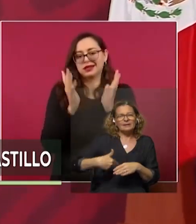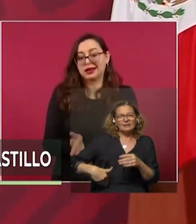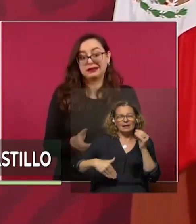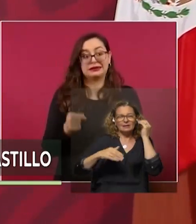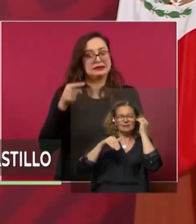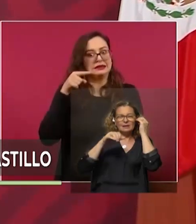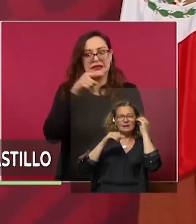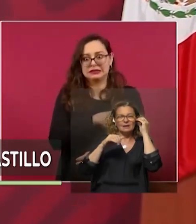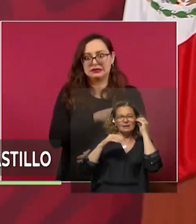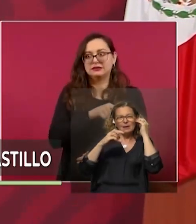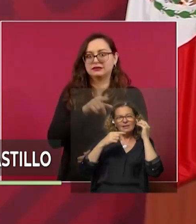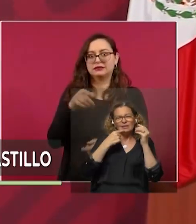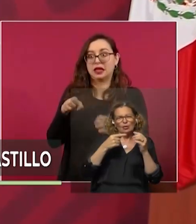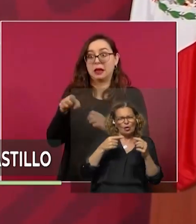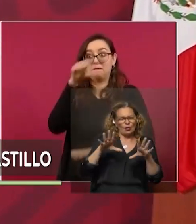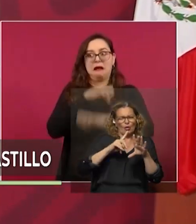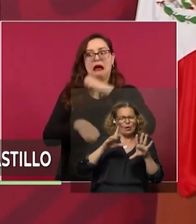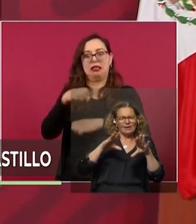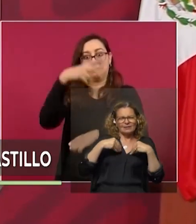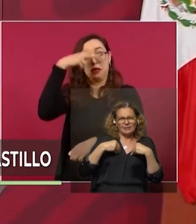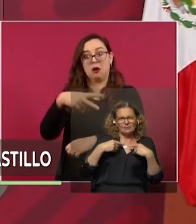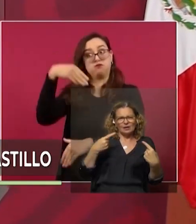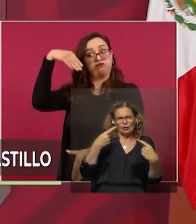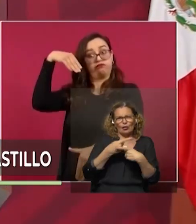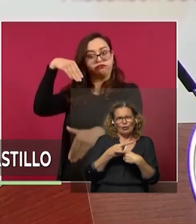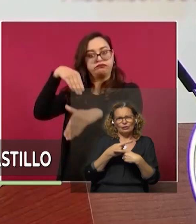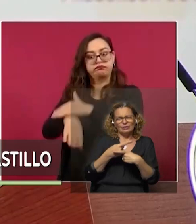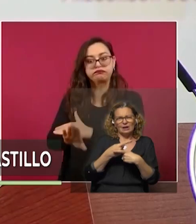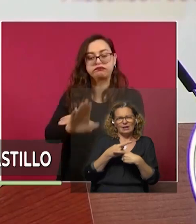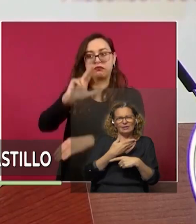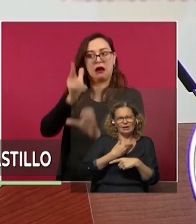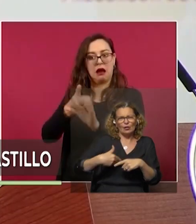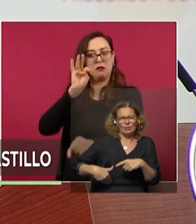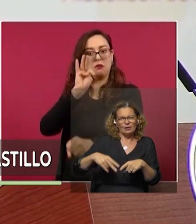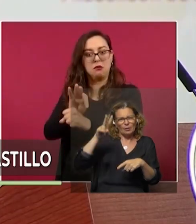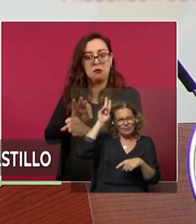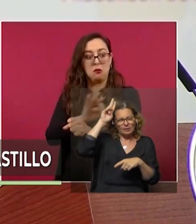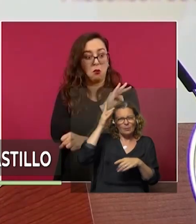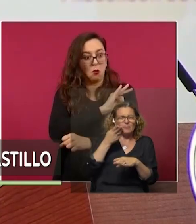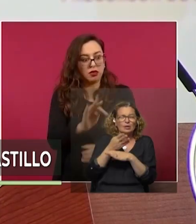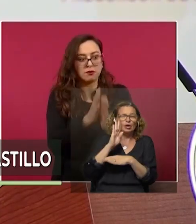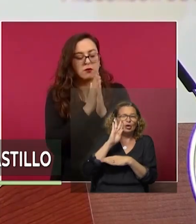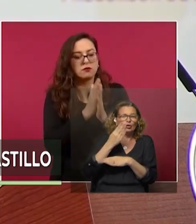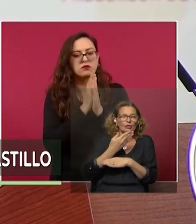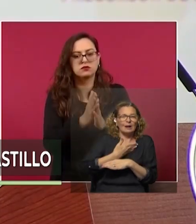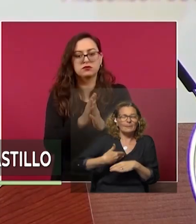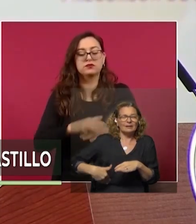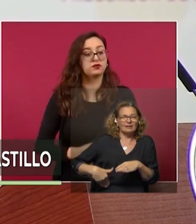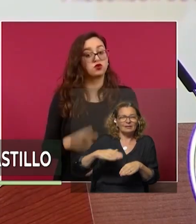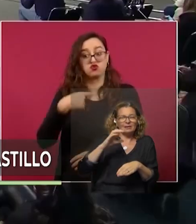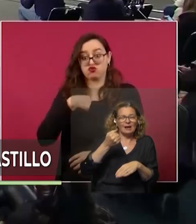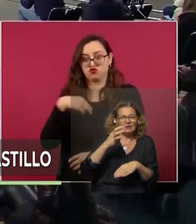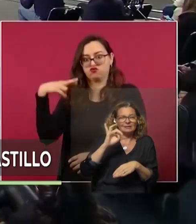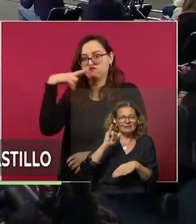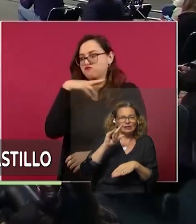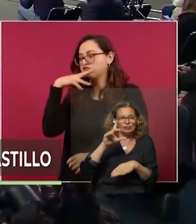Manuel López Obrador rechazó Este martes las acusaciones de injerencia del actual gobierno de Perú y pidió reconocer la presidencia de Pedro Castillo